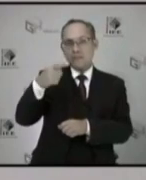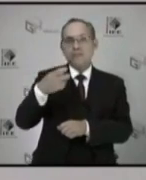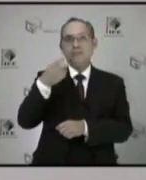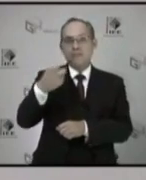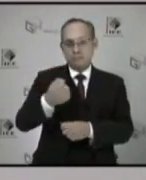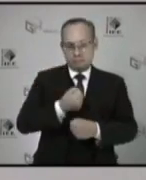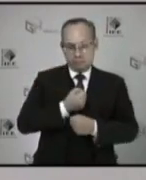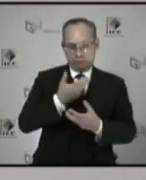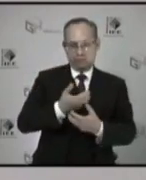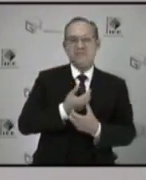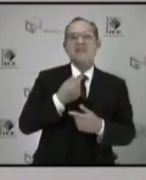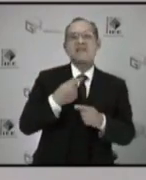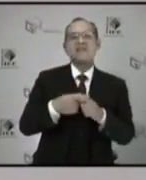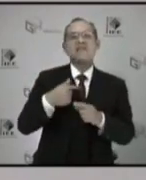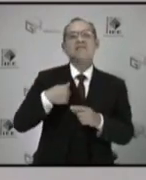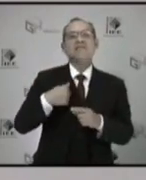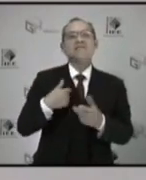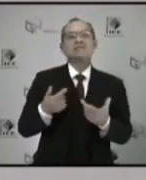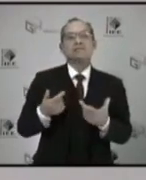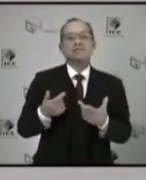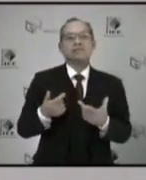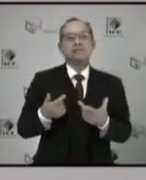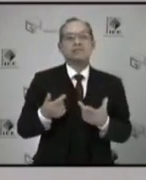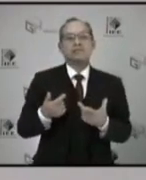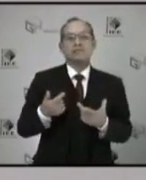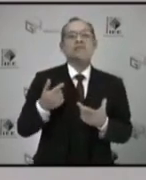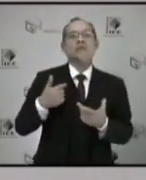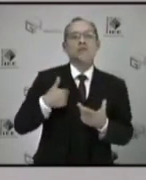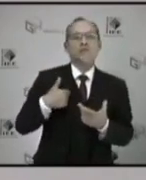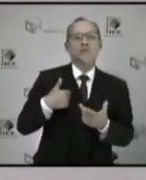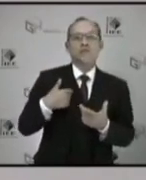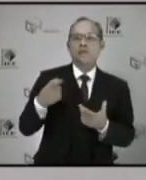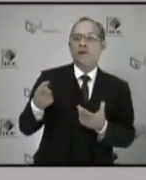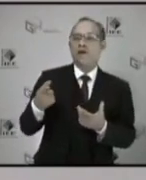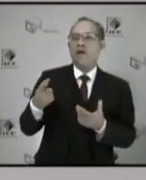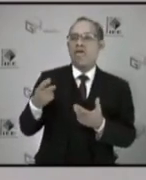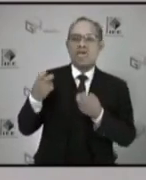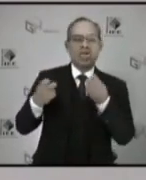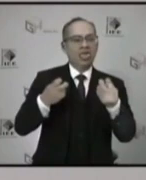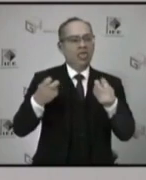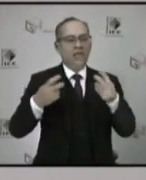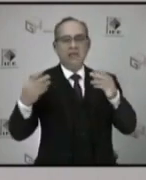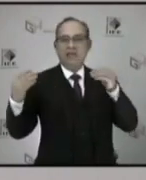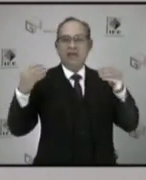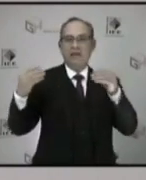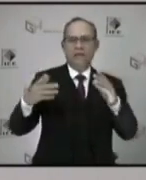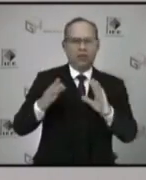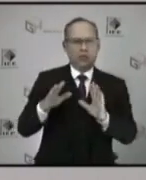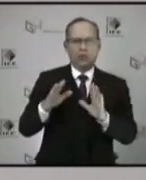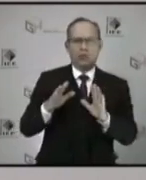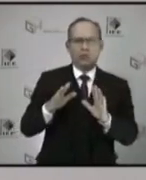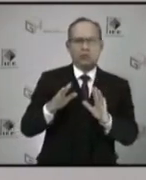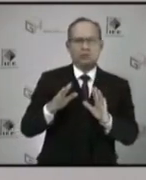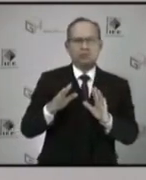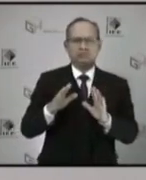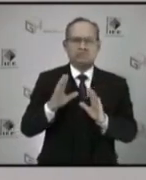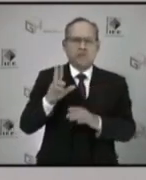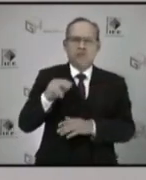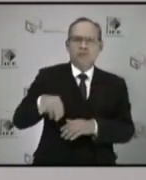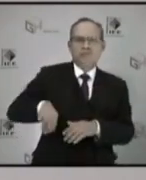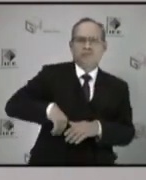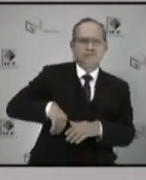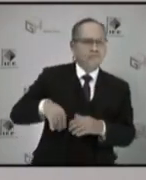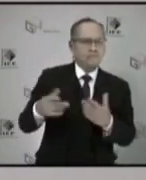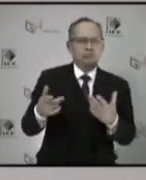somos. Yo soy el menos interesado en una guerra sucia, no me preocupa, voy liderando